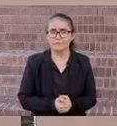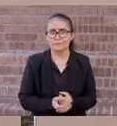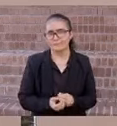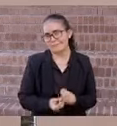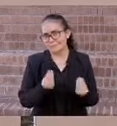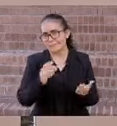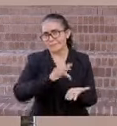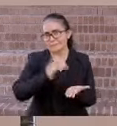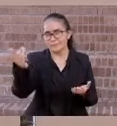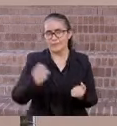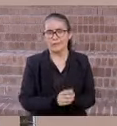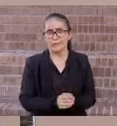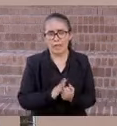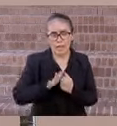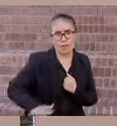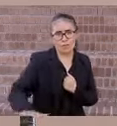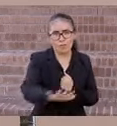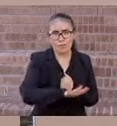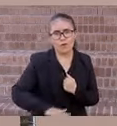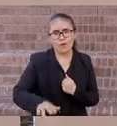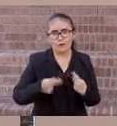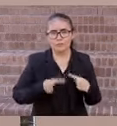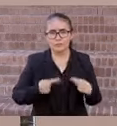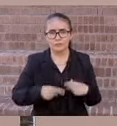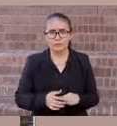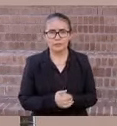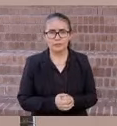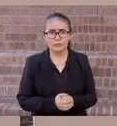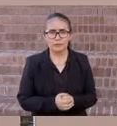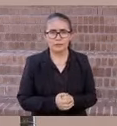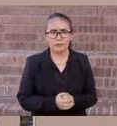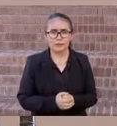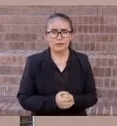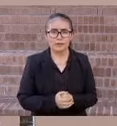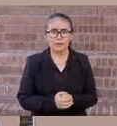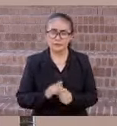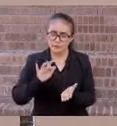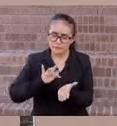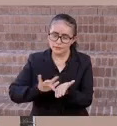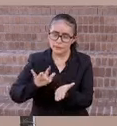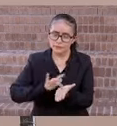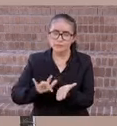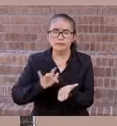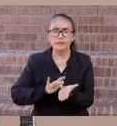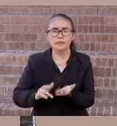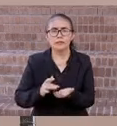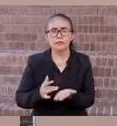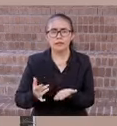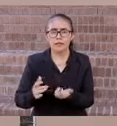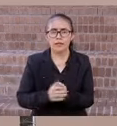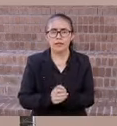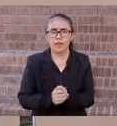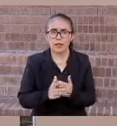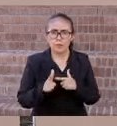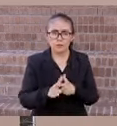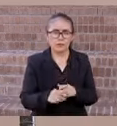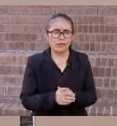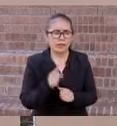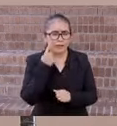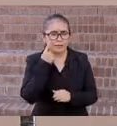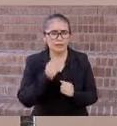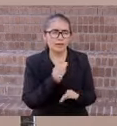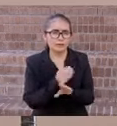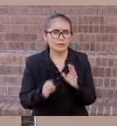a nuestros paisanos que nos siguen apoyando fíjense lo que son las